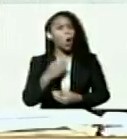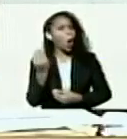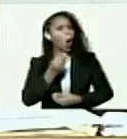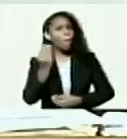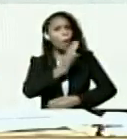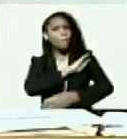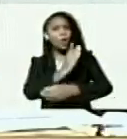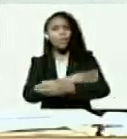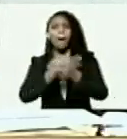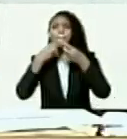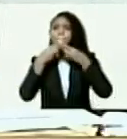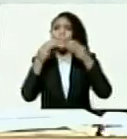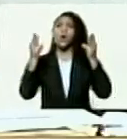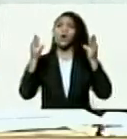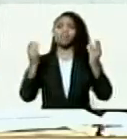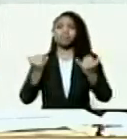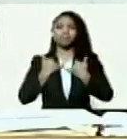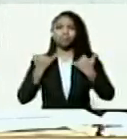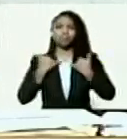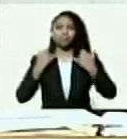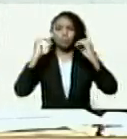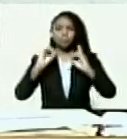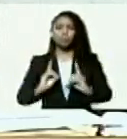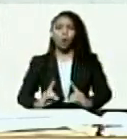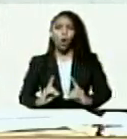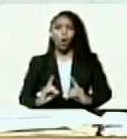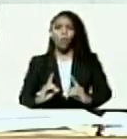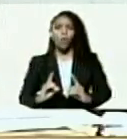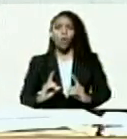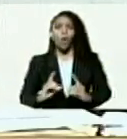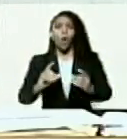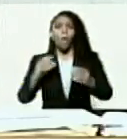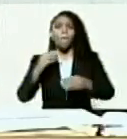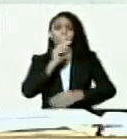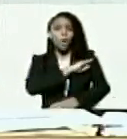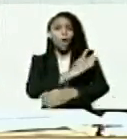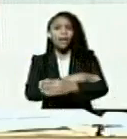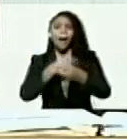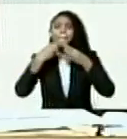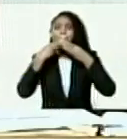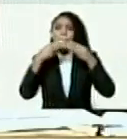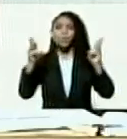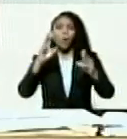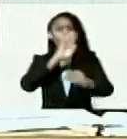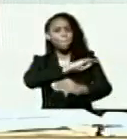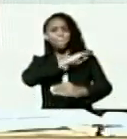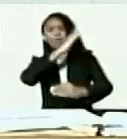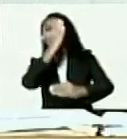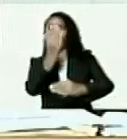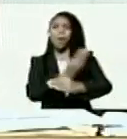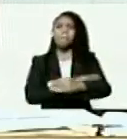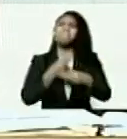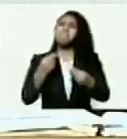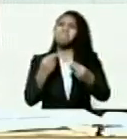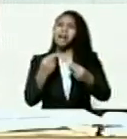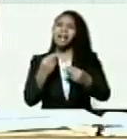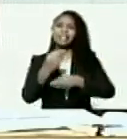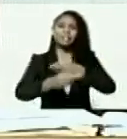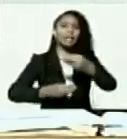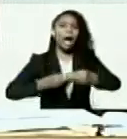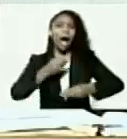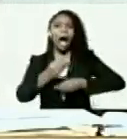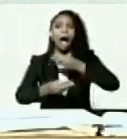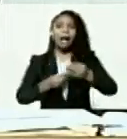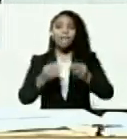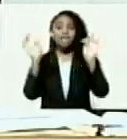poder público autónomo, como un poder público poderoso para que se diriman